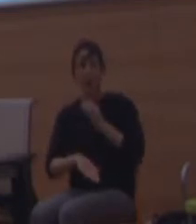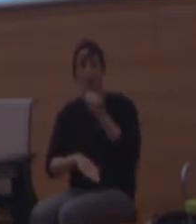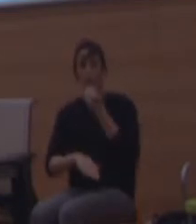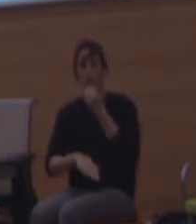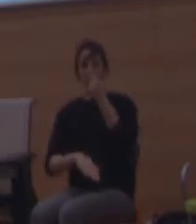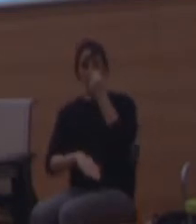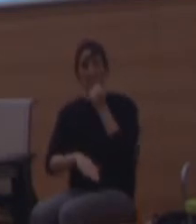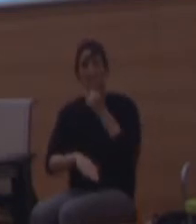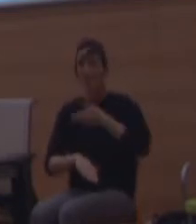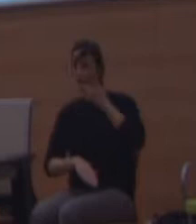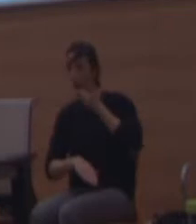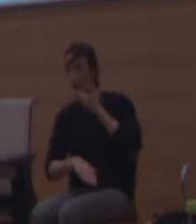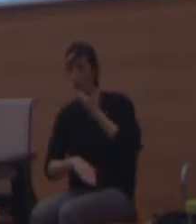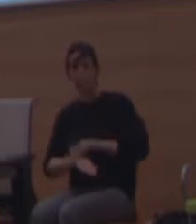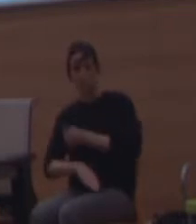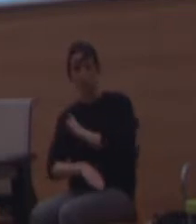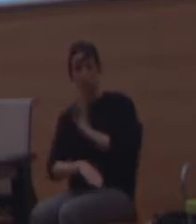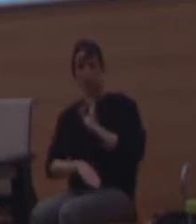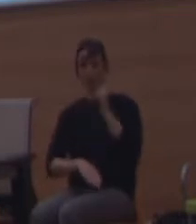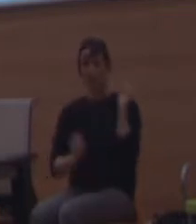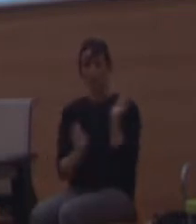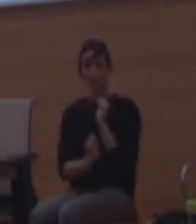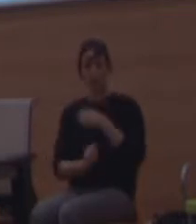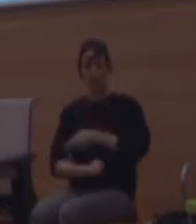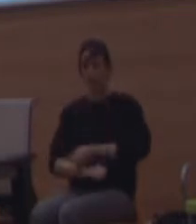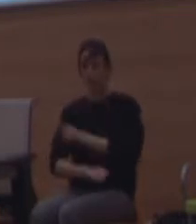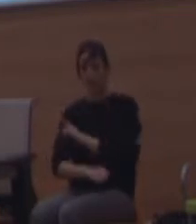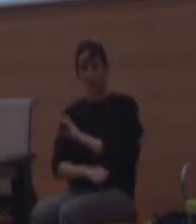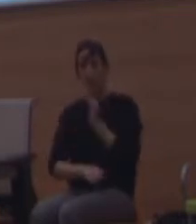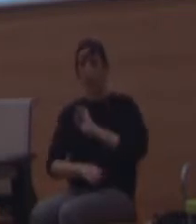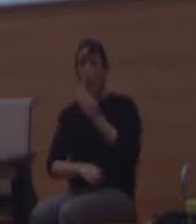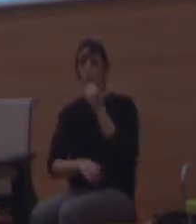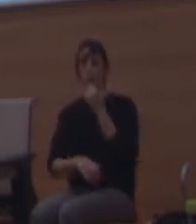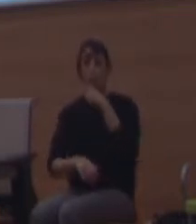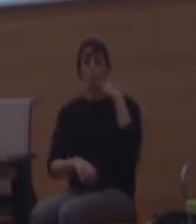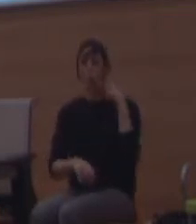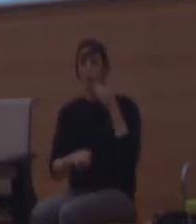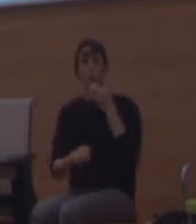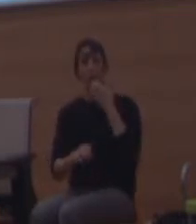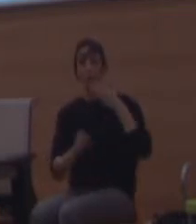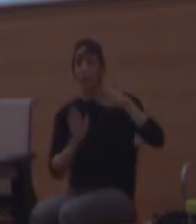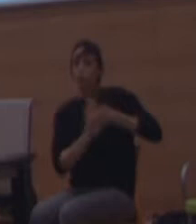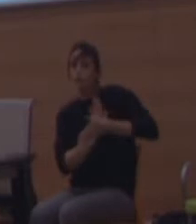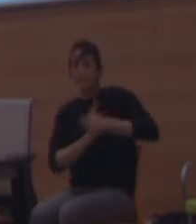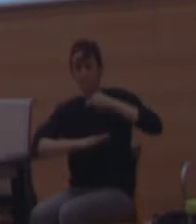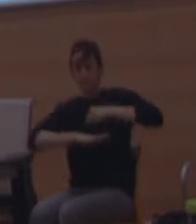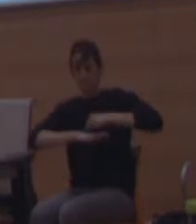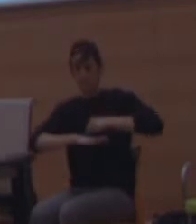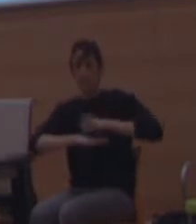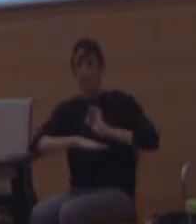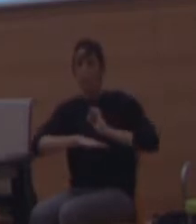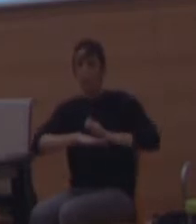calor anormal, y si tienen el dolor, ellos describen varios tipos de dolores: dolor punzante, dolor